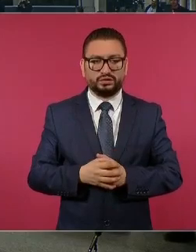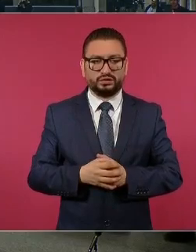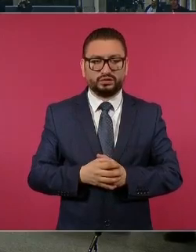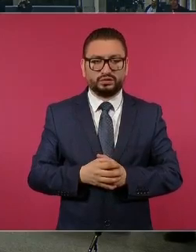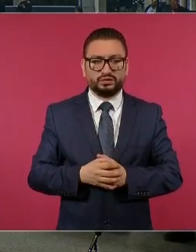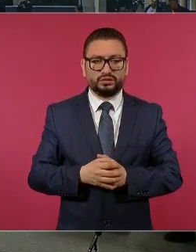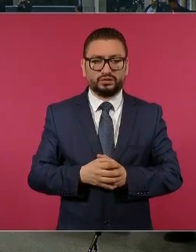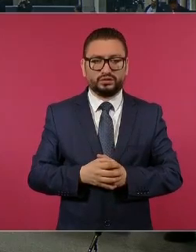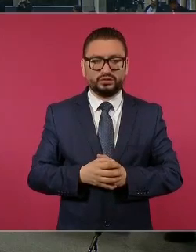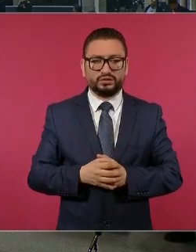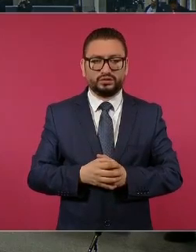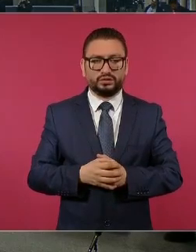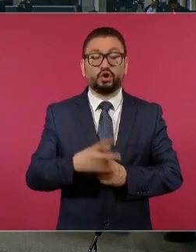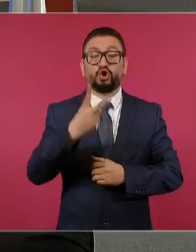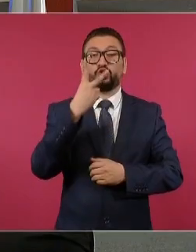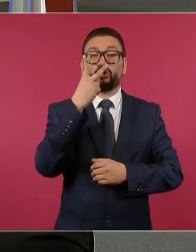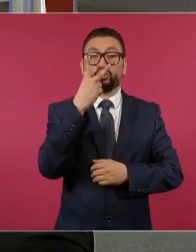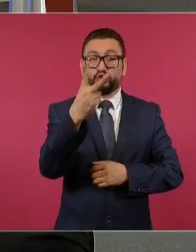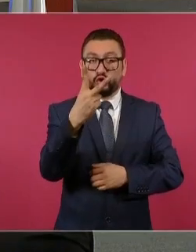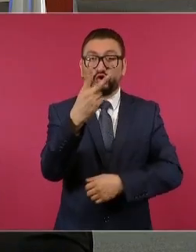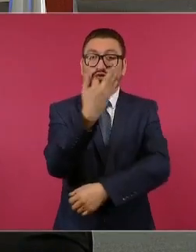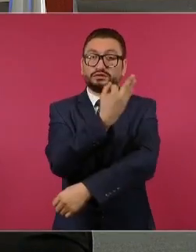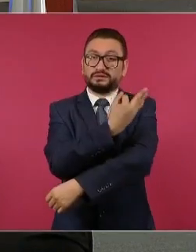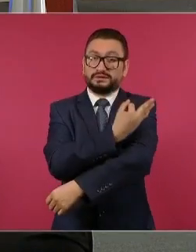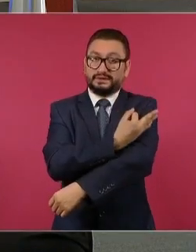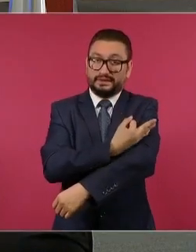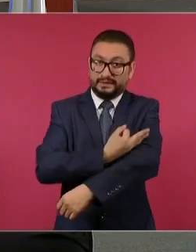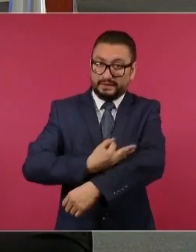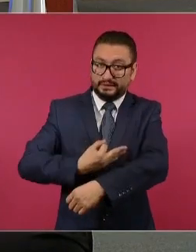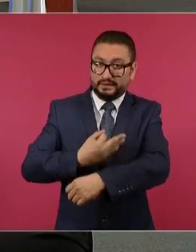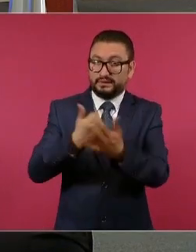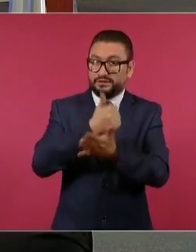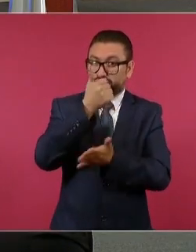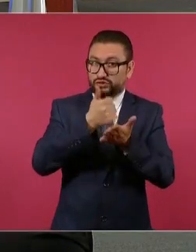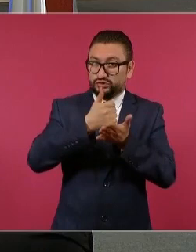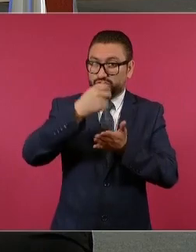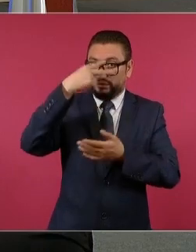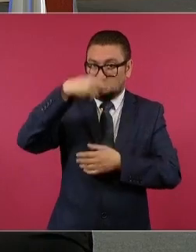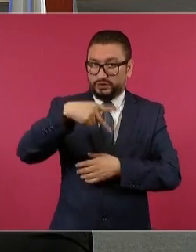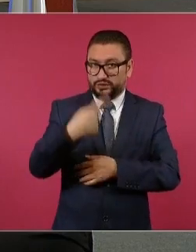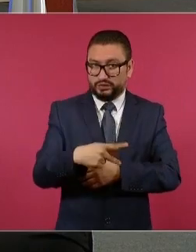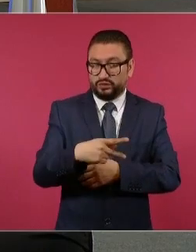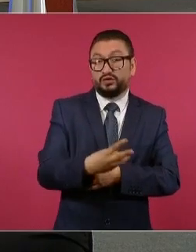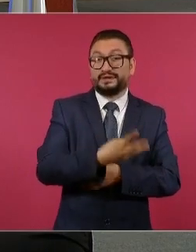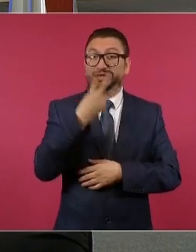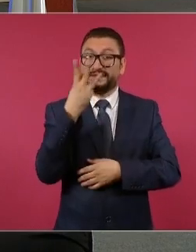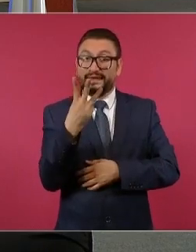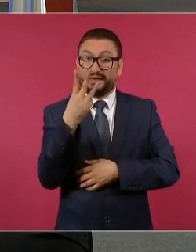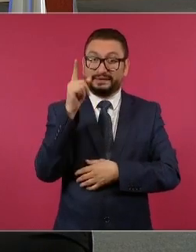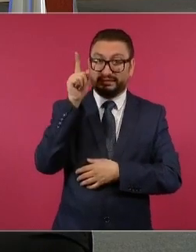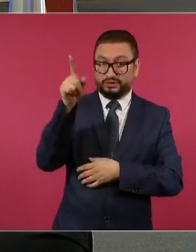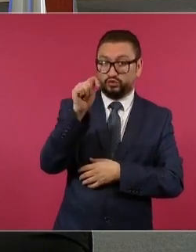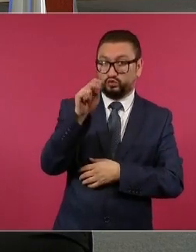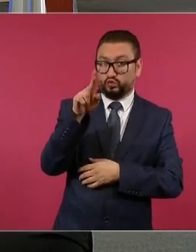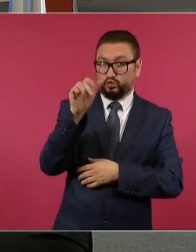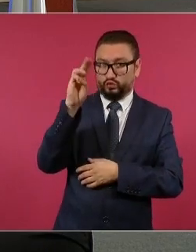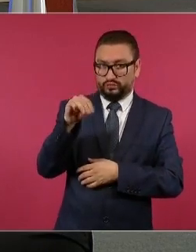Sí, sí, es 2 de la tarde, sí, señor. Ciudad de México, 3 de la tarde de